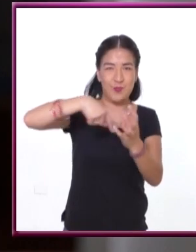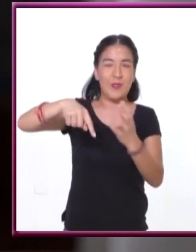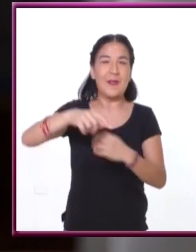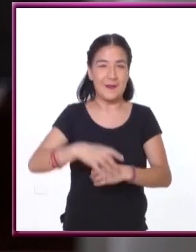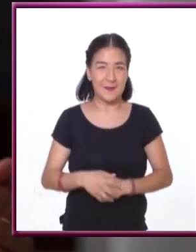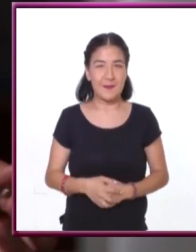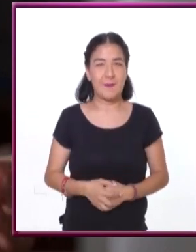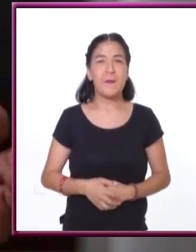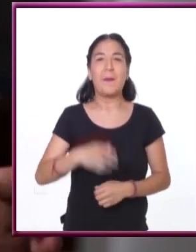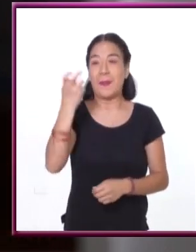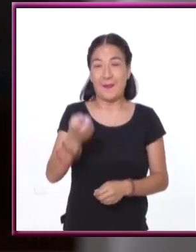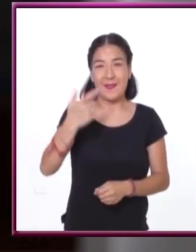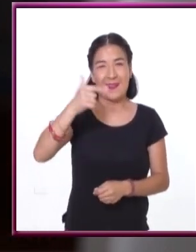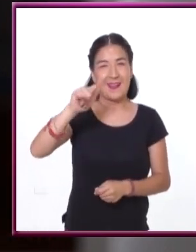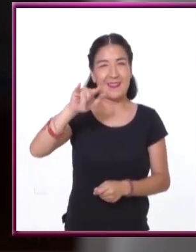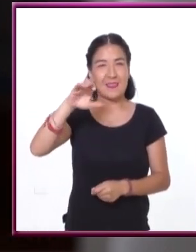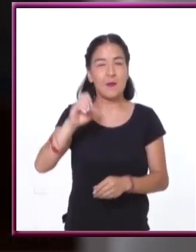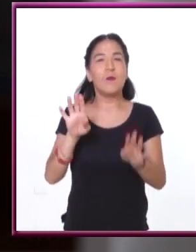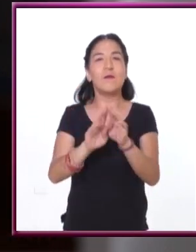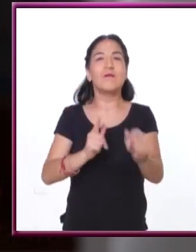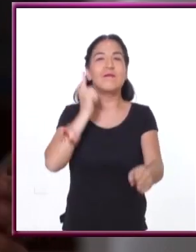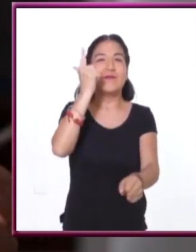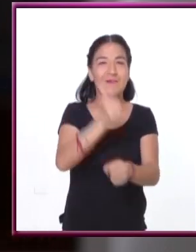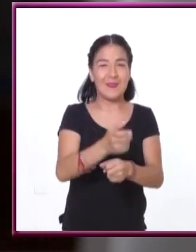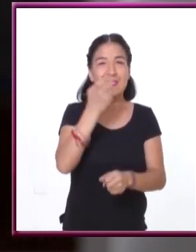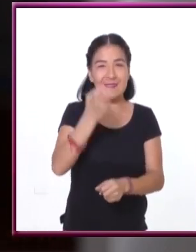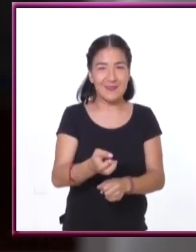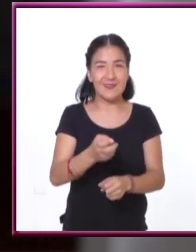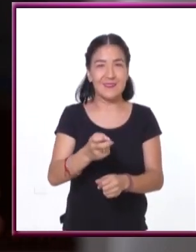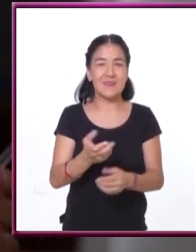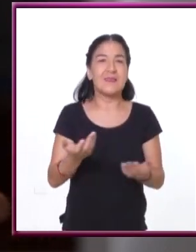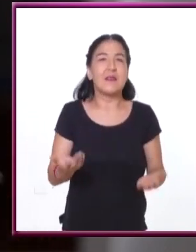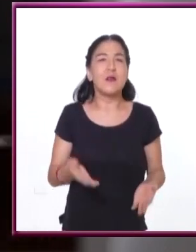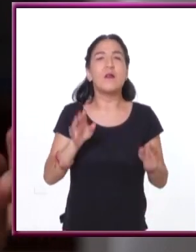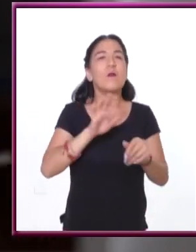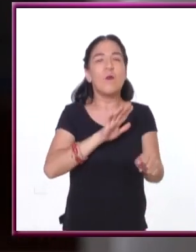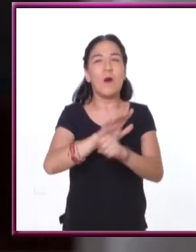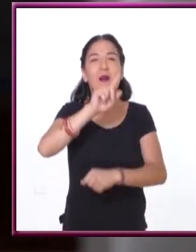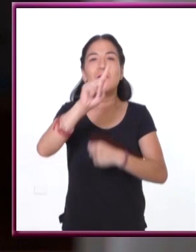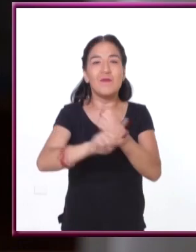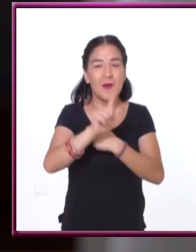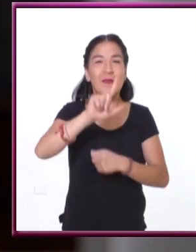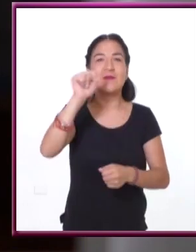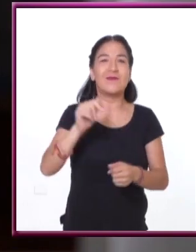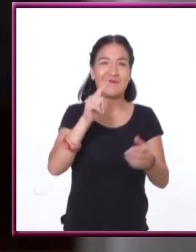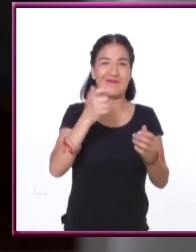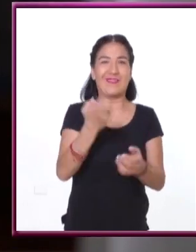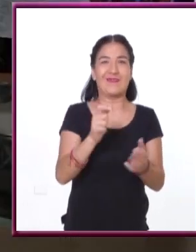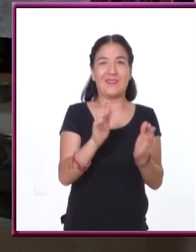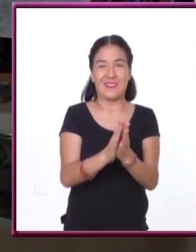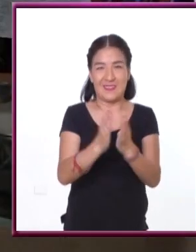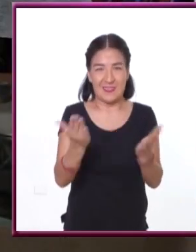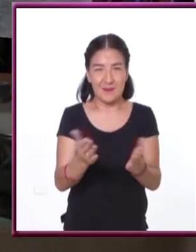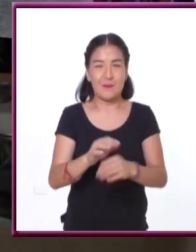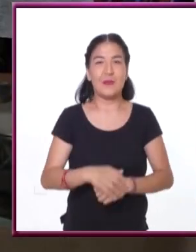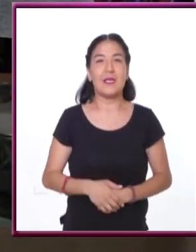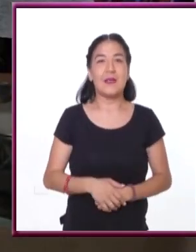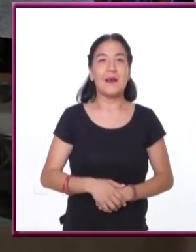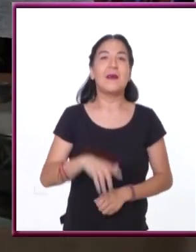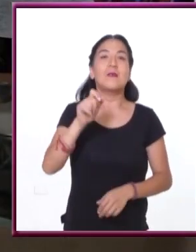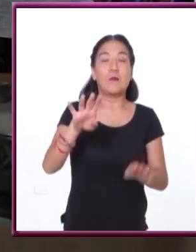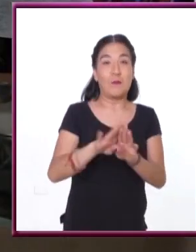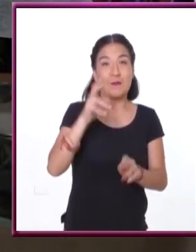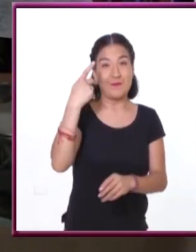Galilei publicó sus descubrimientos en Sidereus Nuncius, ¿qué consecuencias trajo a su vida? Se volvió